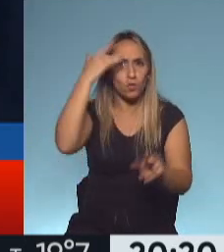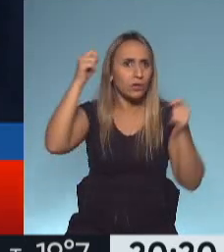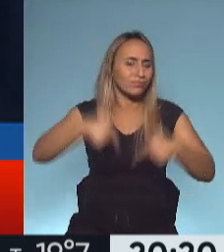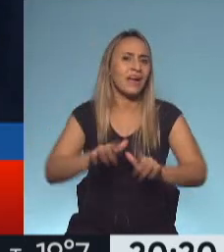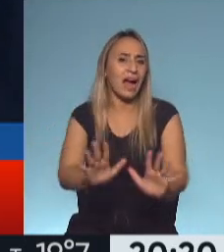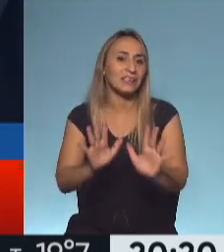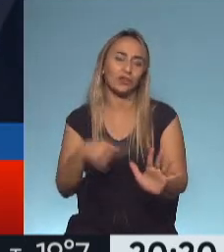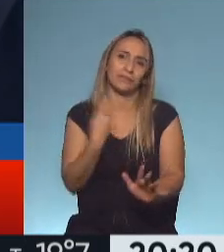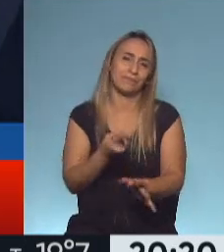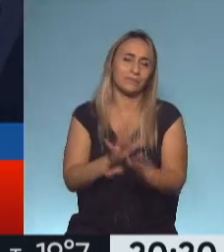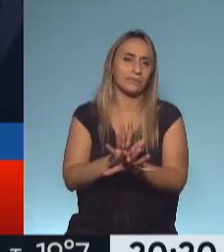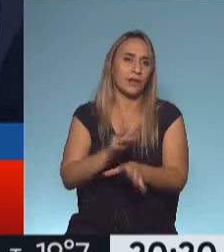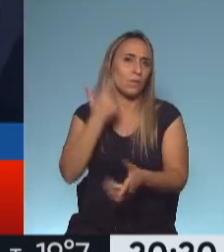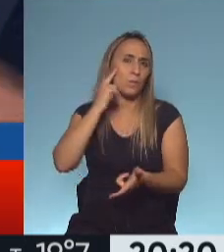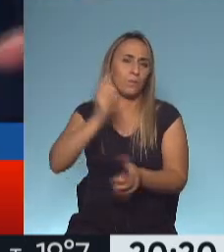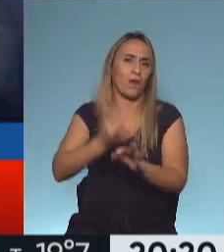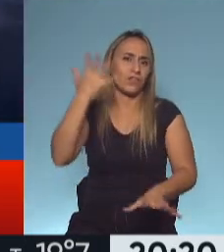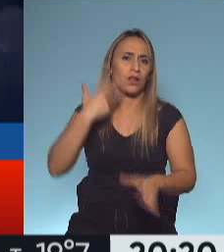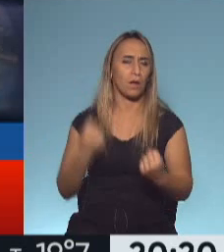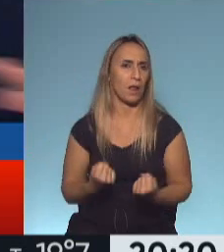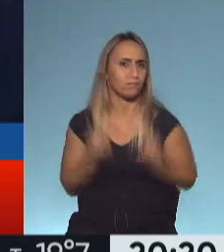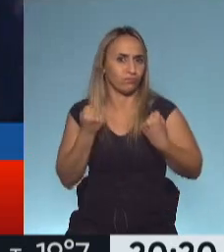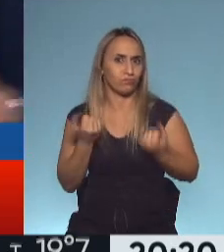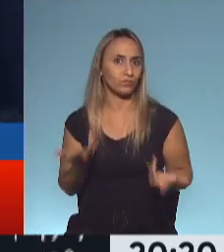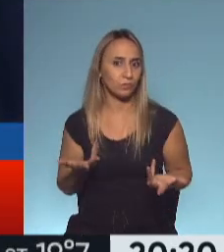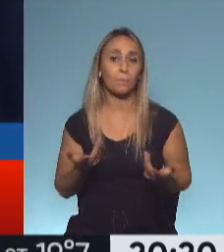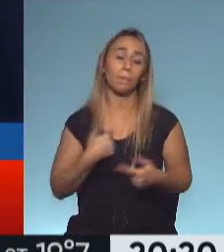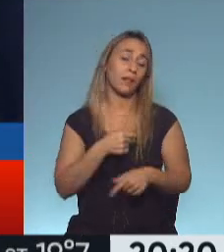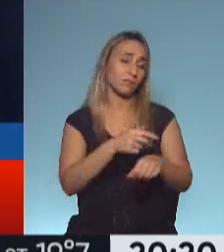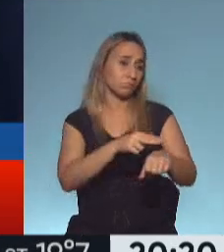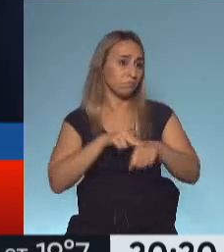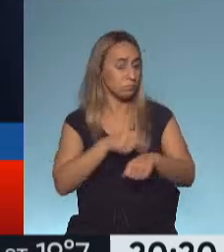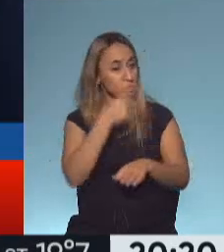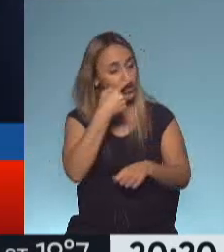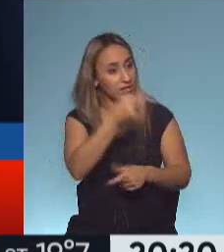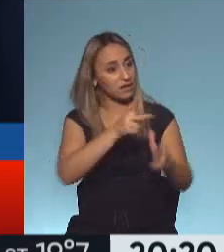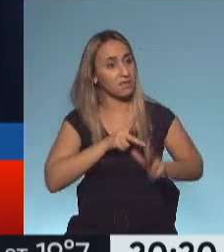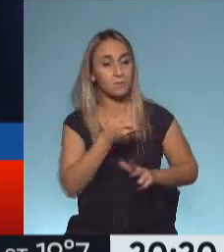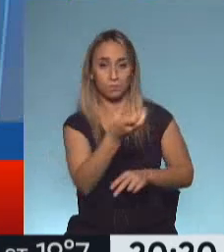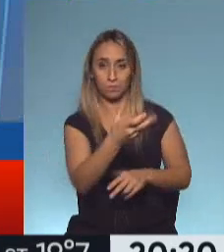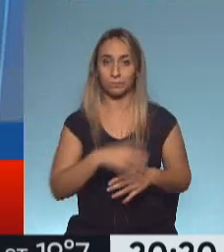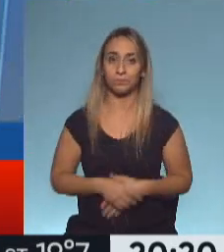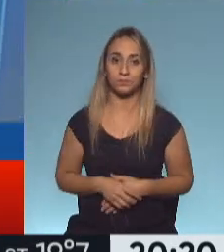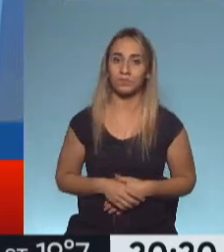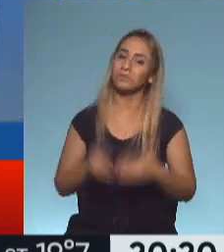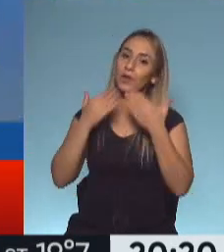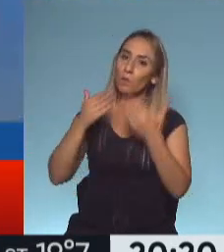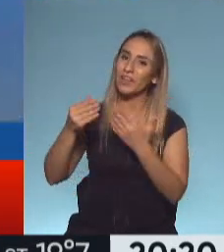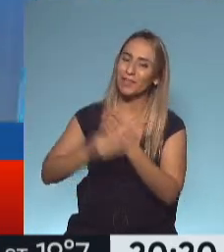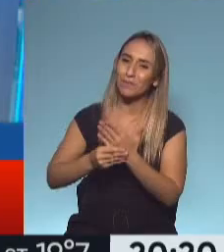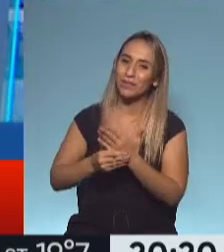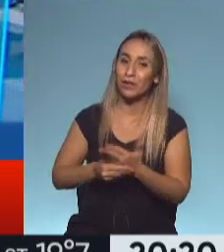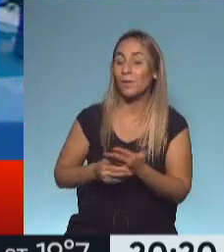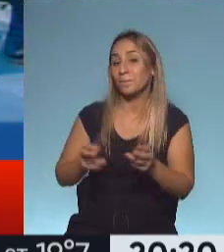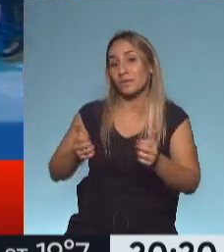somos expertos en resiliencia. Pero ¿no? el Estado tiene que fomentarlo y articular y lo tomo como una cosa interesante. Muy bien. Gracias, ministro. No.